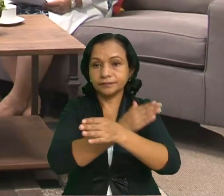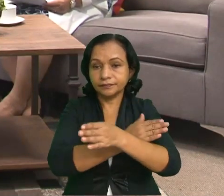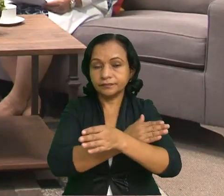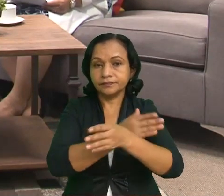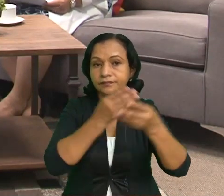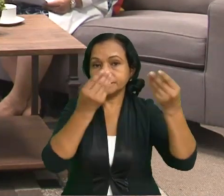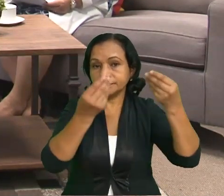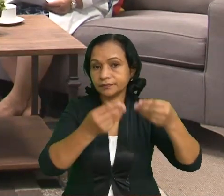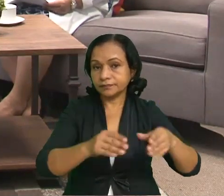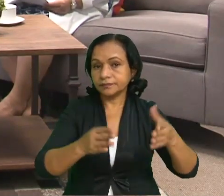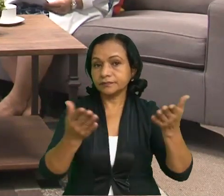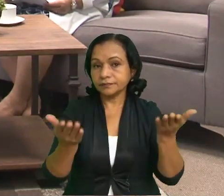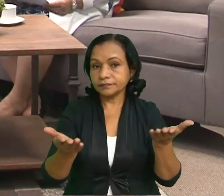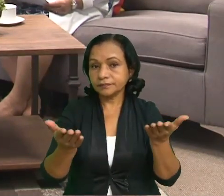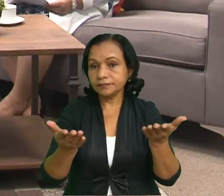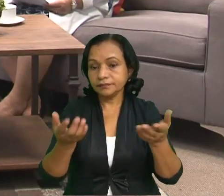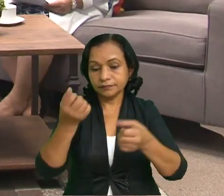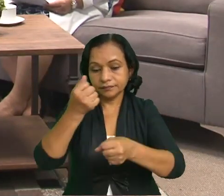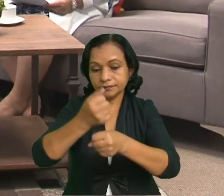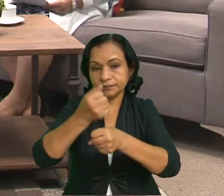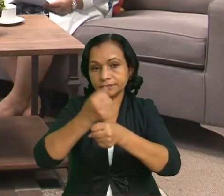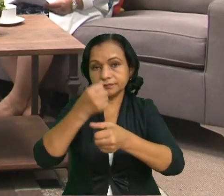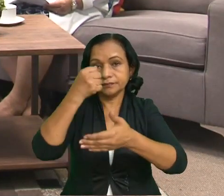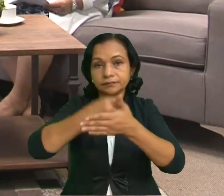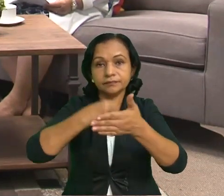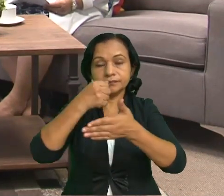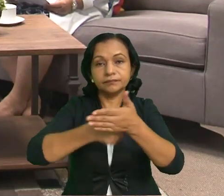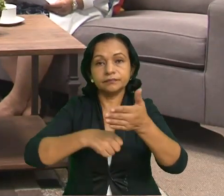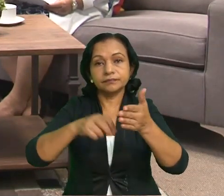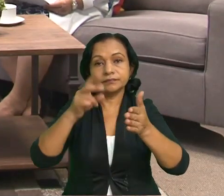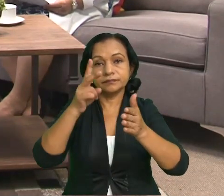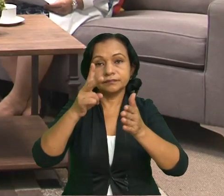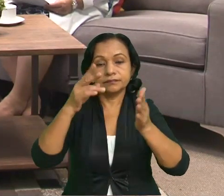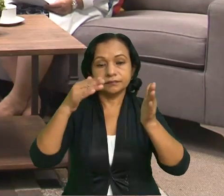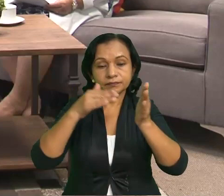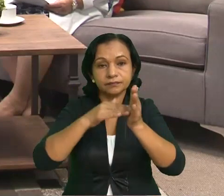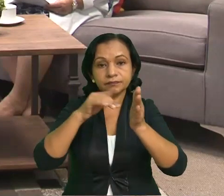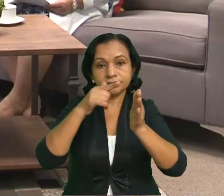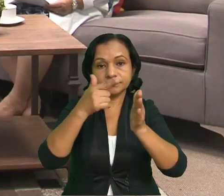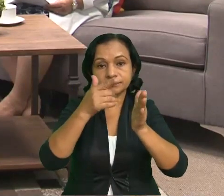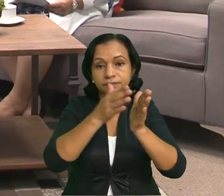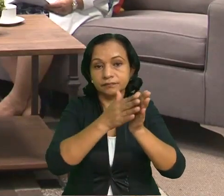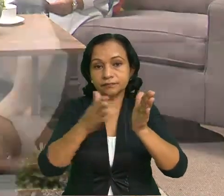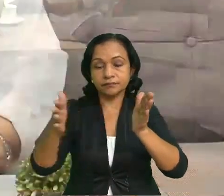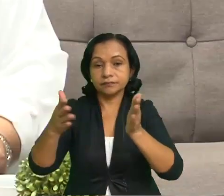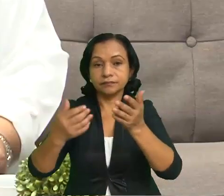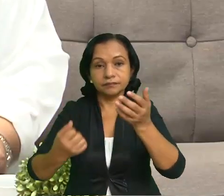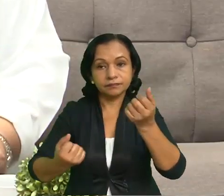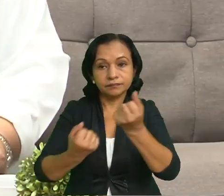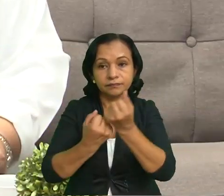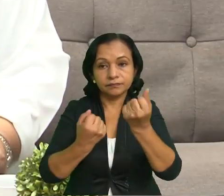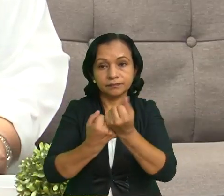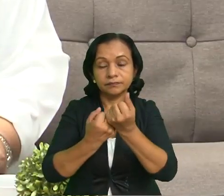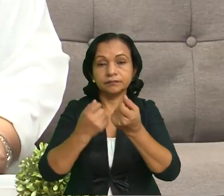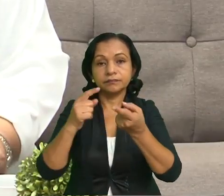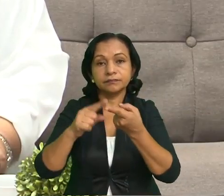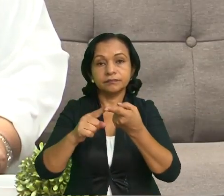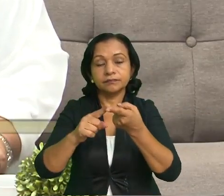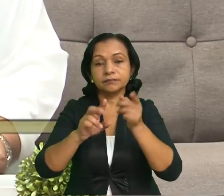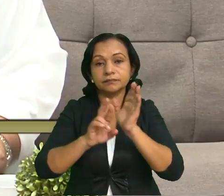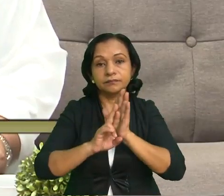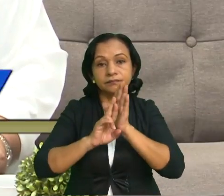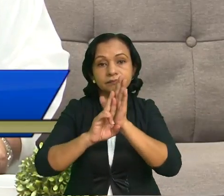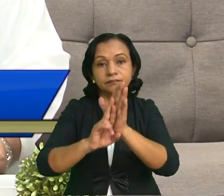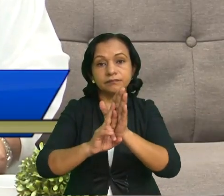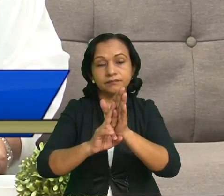perdido y del esfuerzo que se ha hecho desde el 2007 hasta la fecha hénin fortaleciendo la capacidad de respuesta a